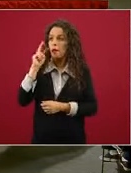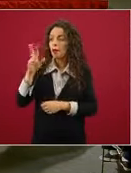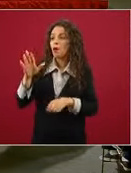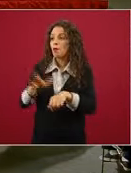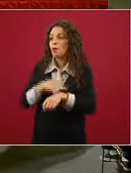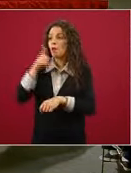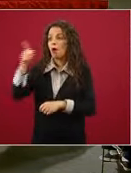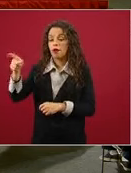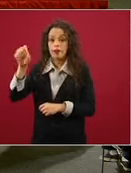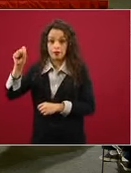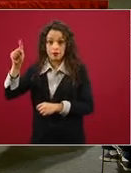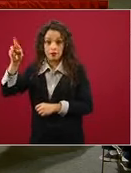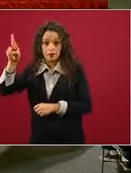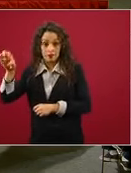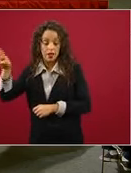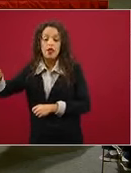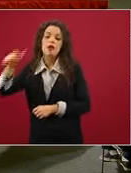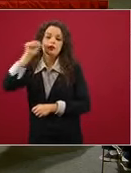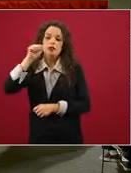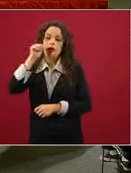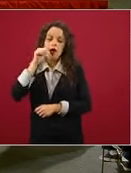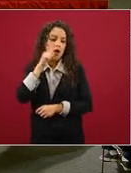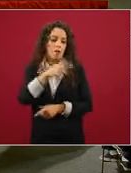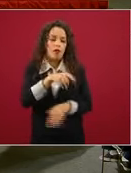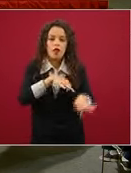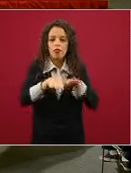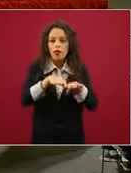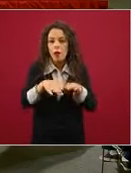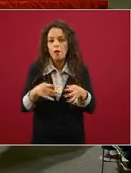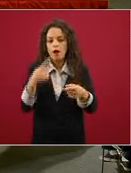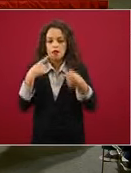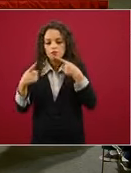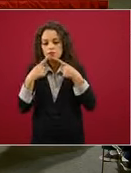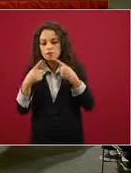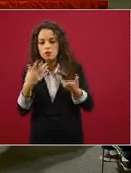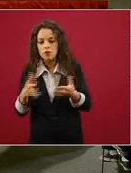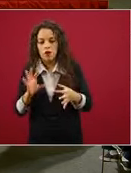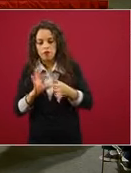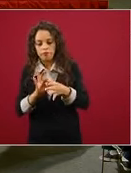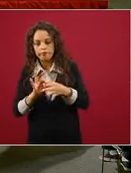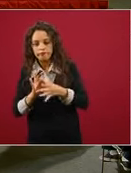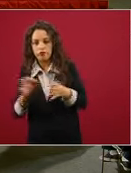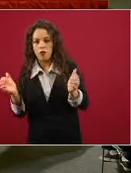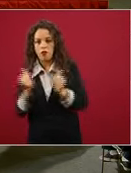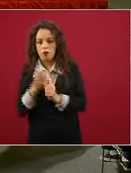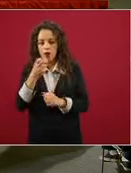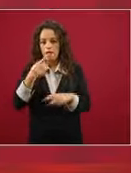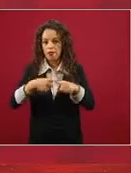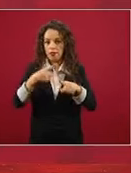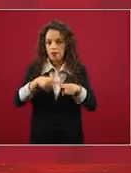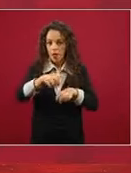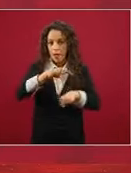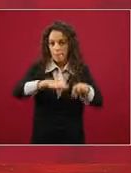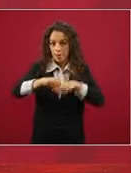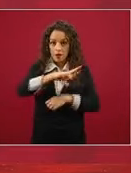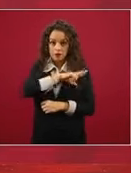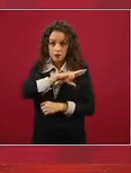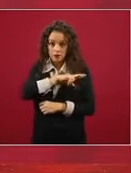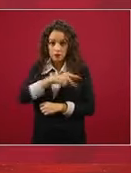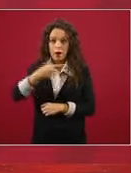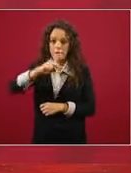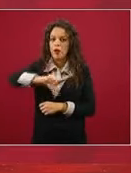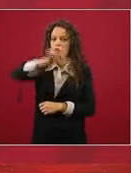o digamos platica de cerca, los ha traído aquí a la conferencia matutina, también a fundaciones privadas, pero vamos a preguntarle y a ver qué nos